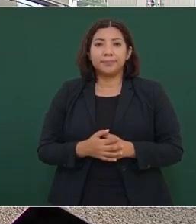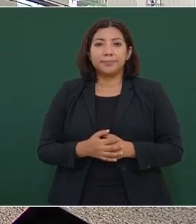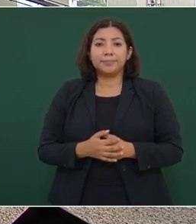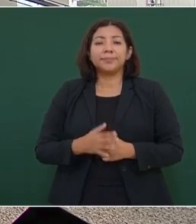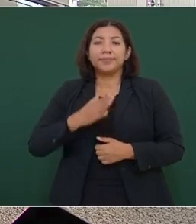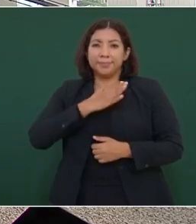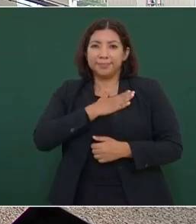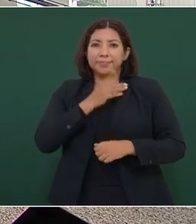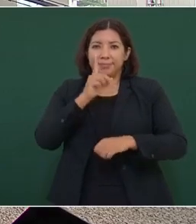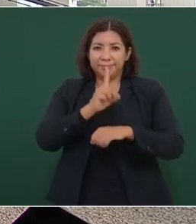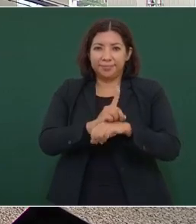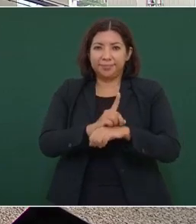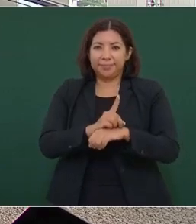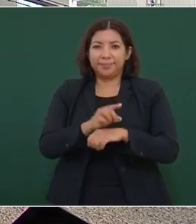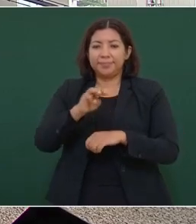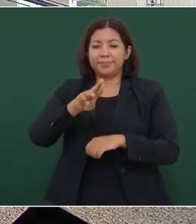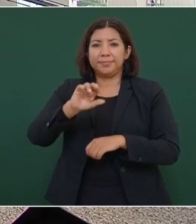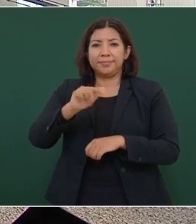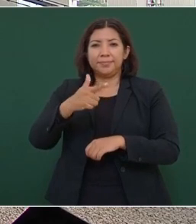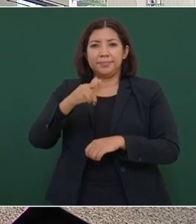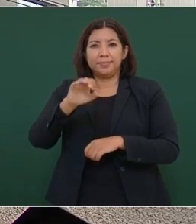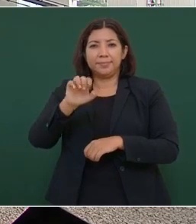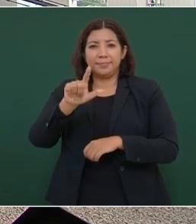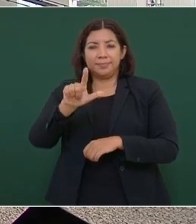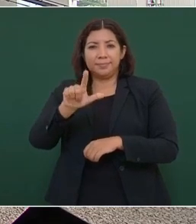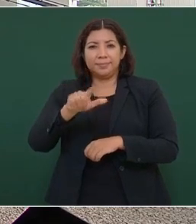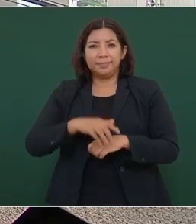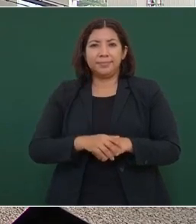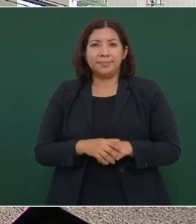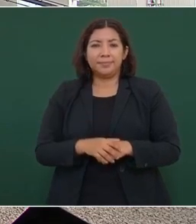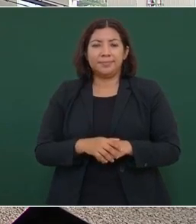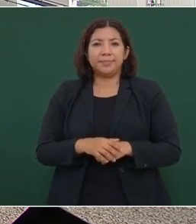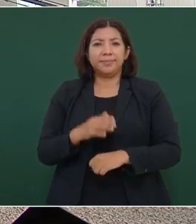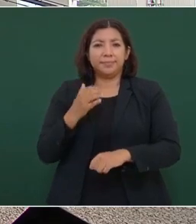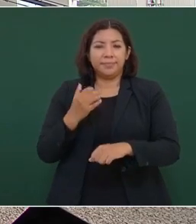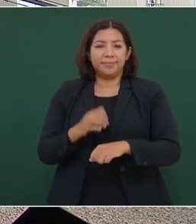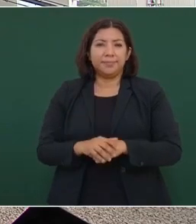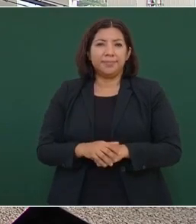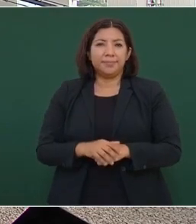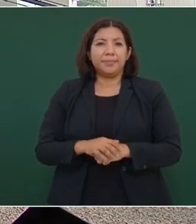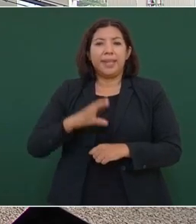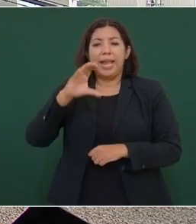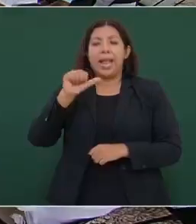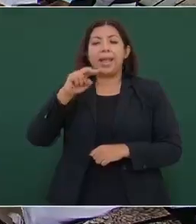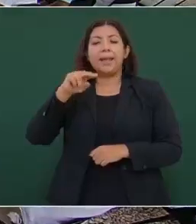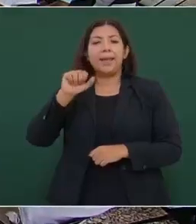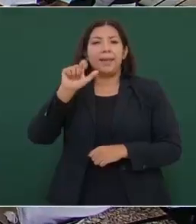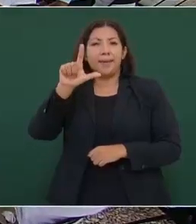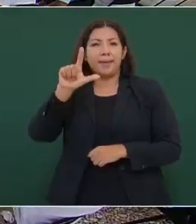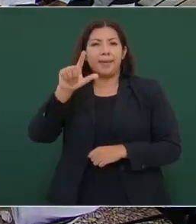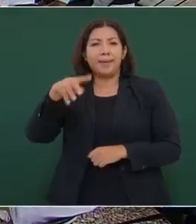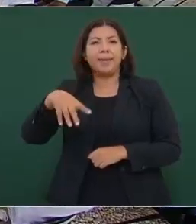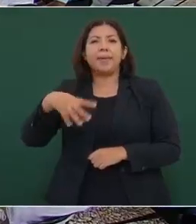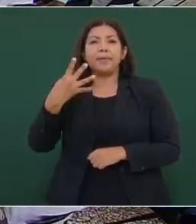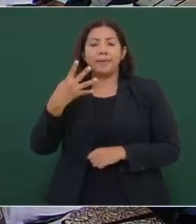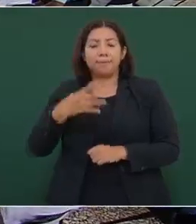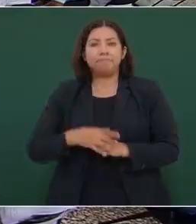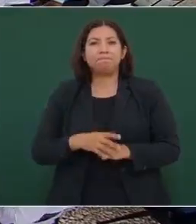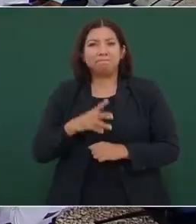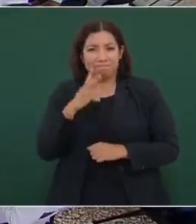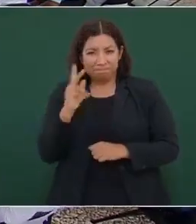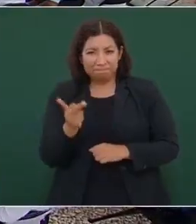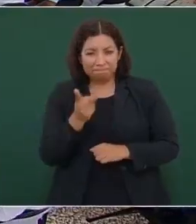Buenos días, presidente. Miguel Arzate, del Sistema Público de Radiodifusión del Estado Mexicano, Canal 14. Preguntarle, presidente, ayer se